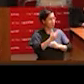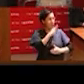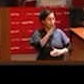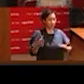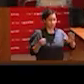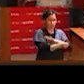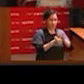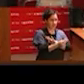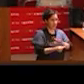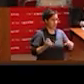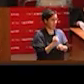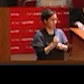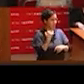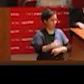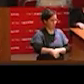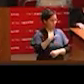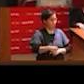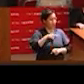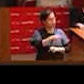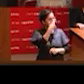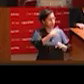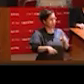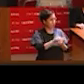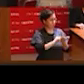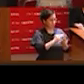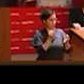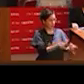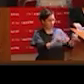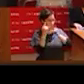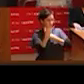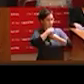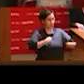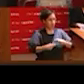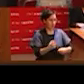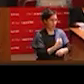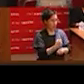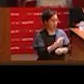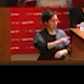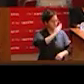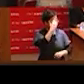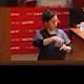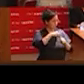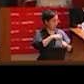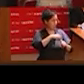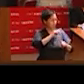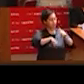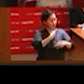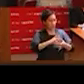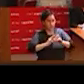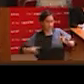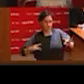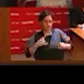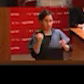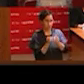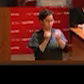actividad con lo cual el atraer a las personas al mercado laboral es un elemento fundamental y el desarrollo de actuaciones para atraer a esas